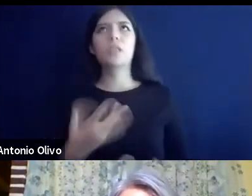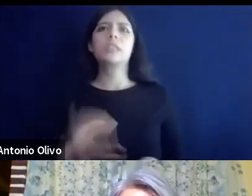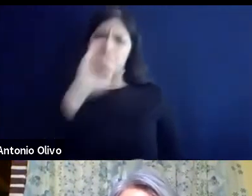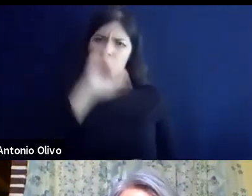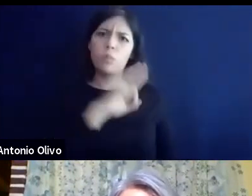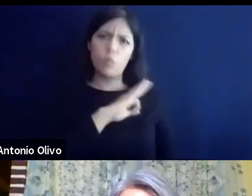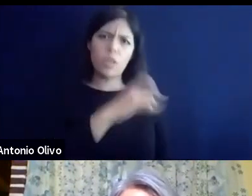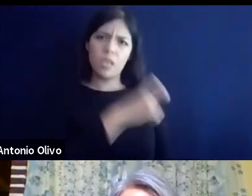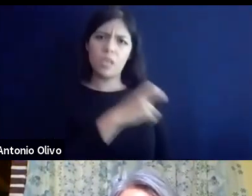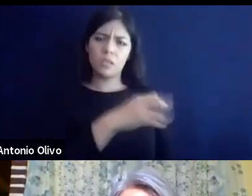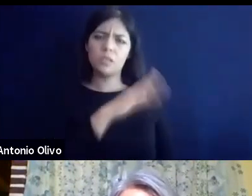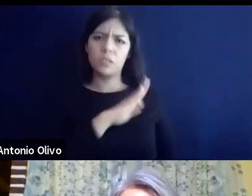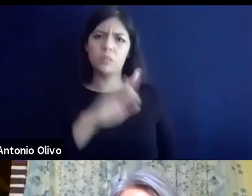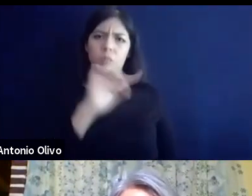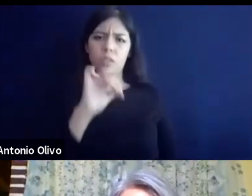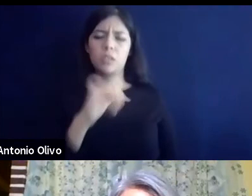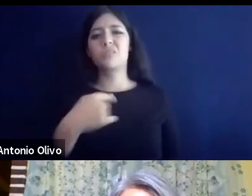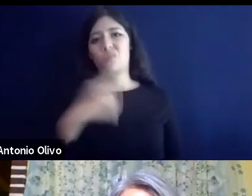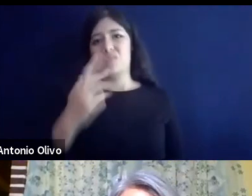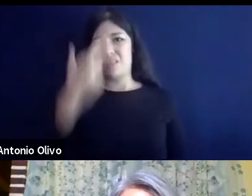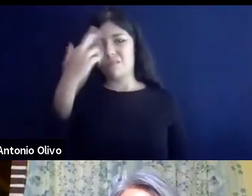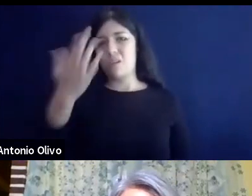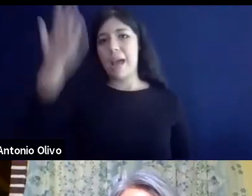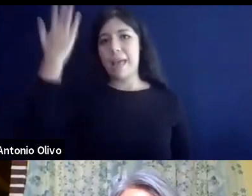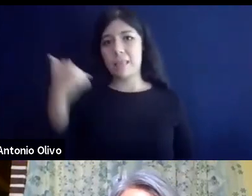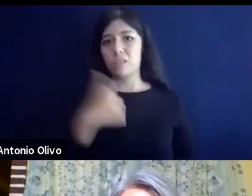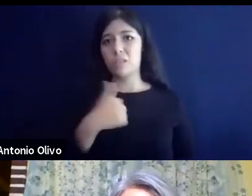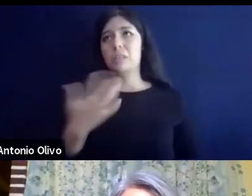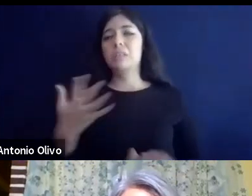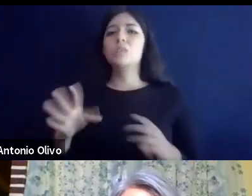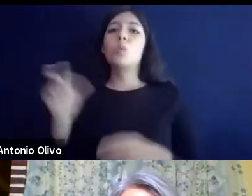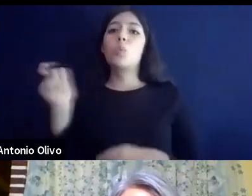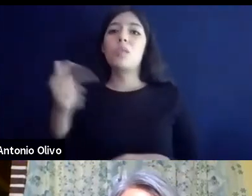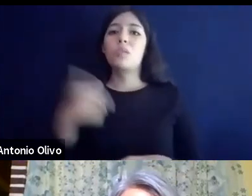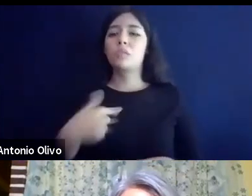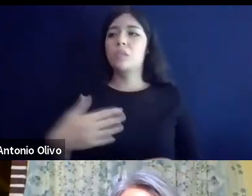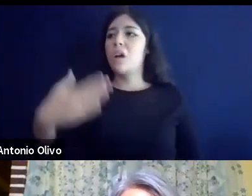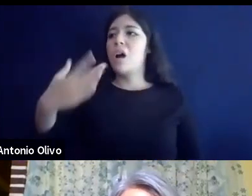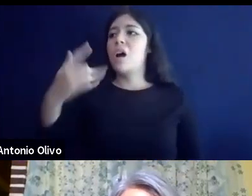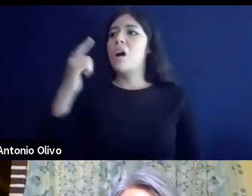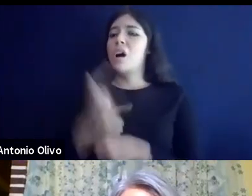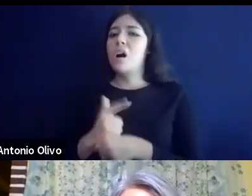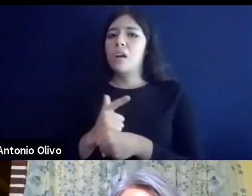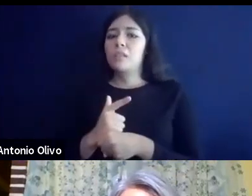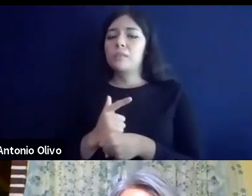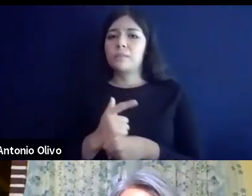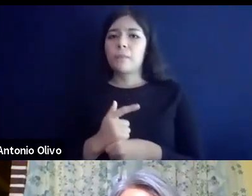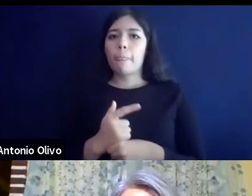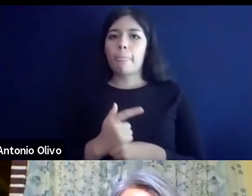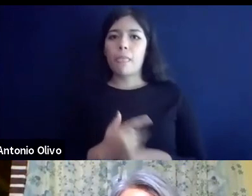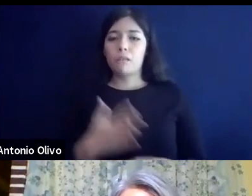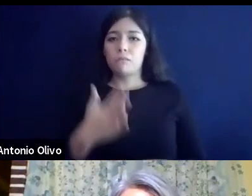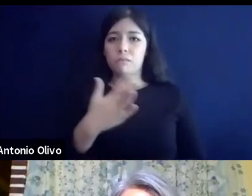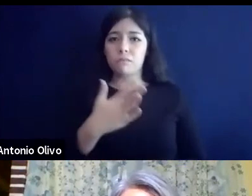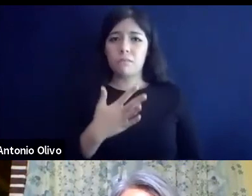A mí se me quebró la esperanza cuando yo supe, ¿sí? Yo supe que no me iba a convertir